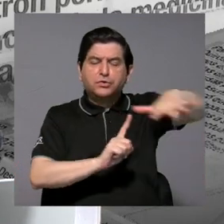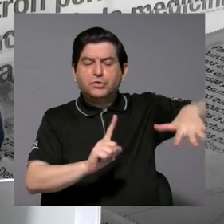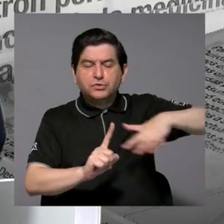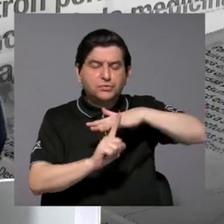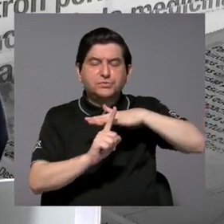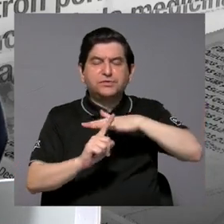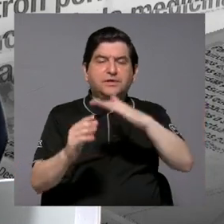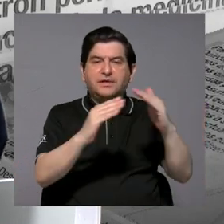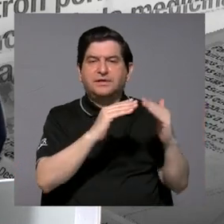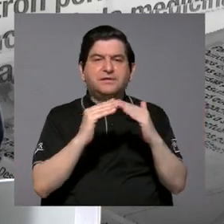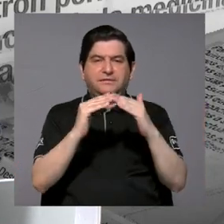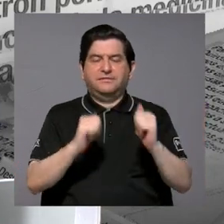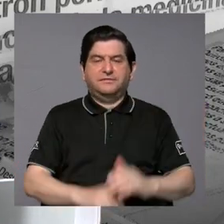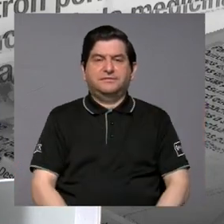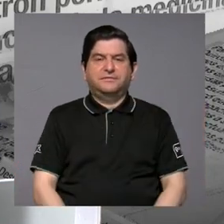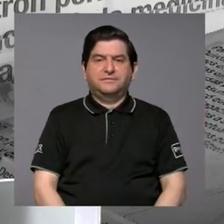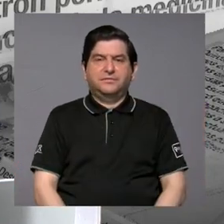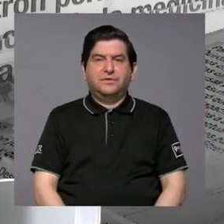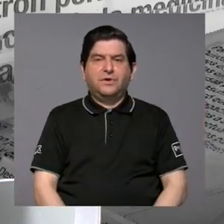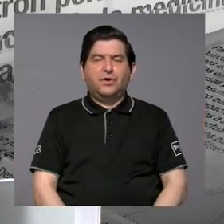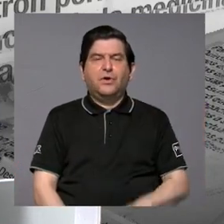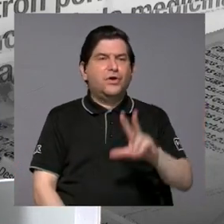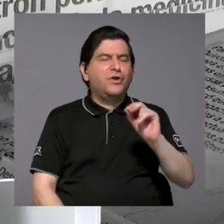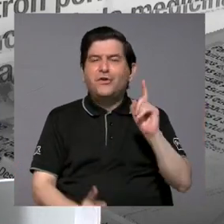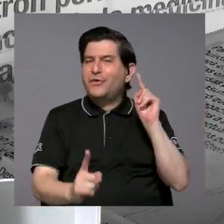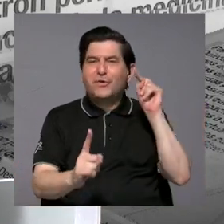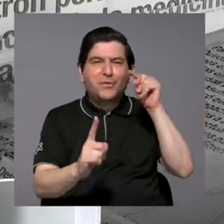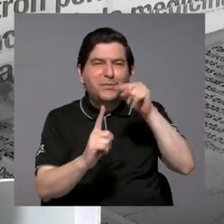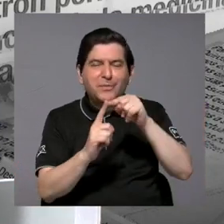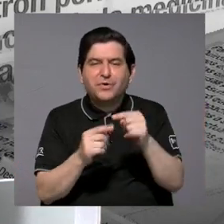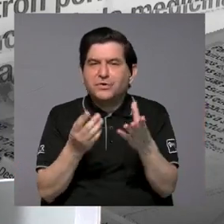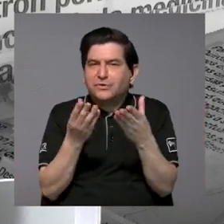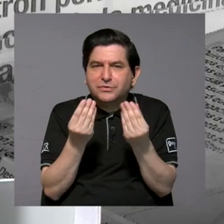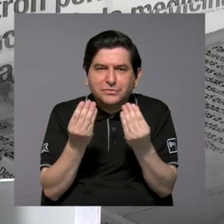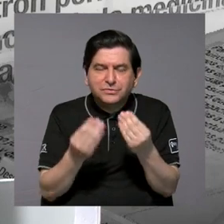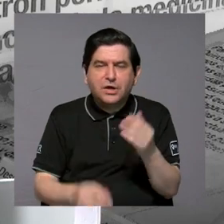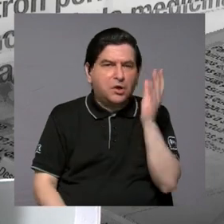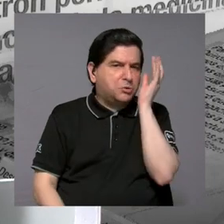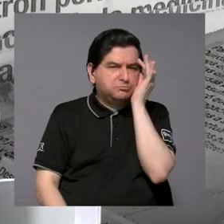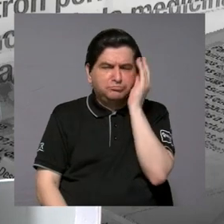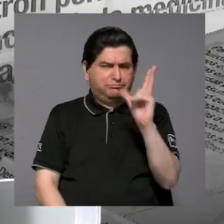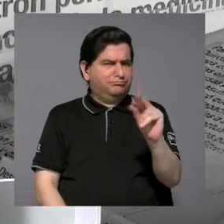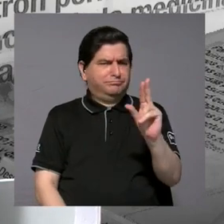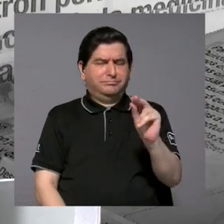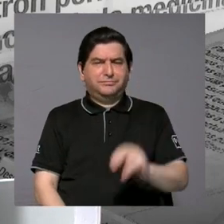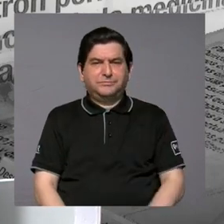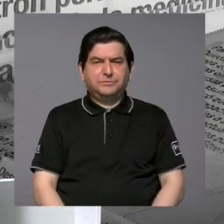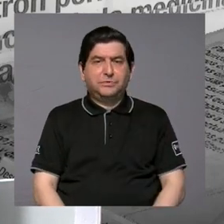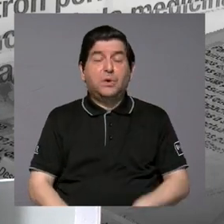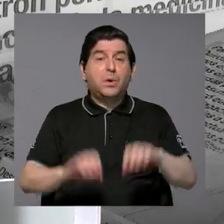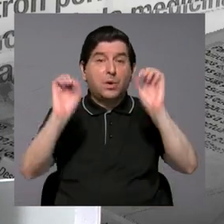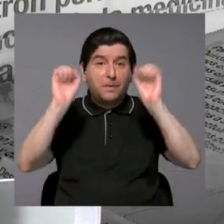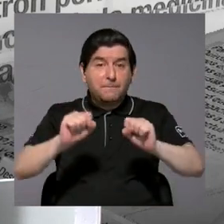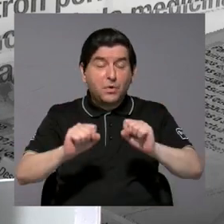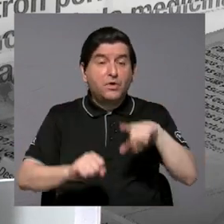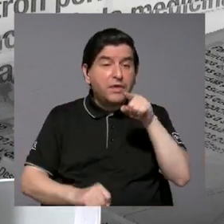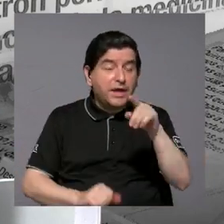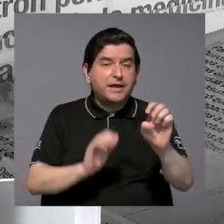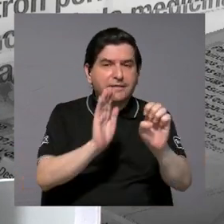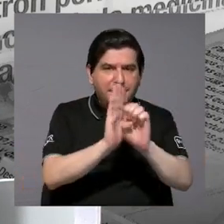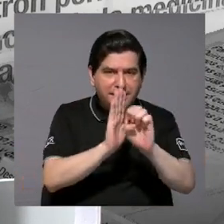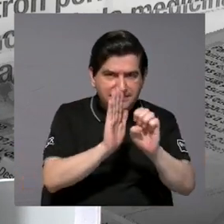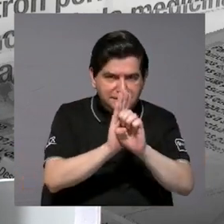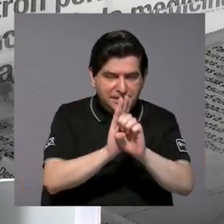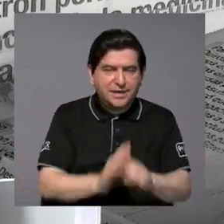alrededor de las comunidades no con el fin de de asustar o de preocupar sino que para tomar esos